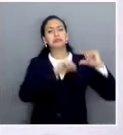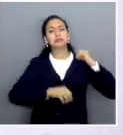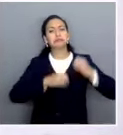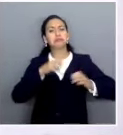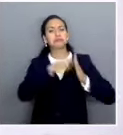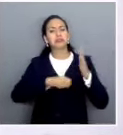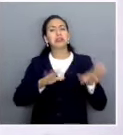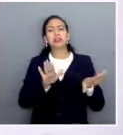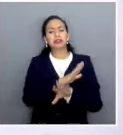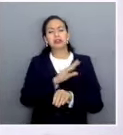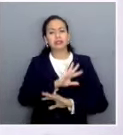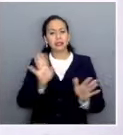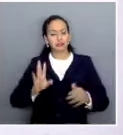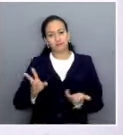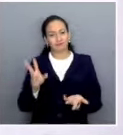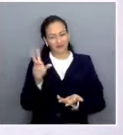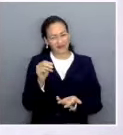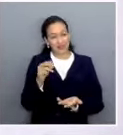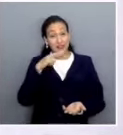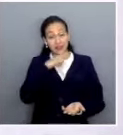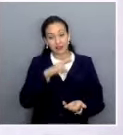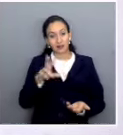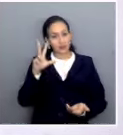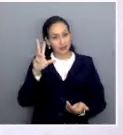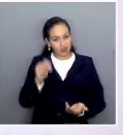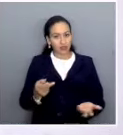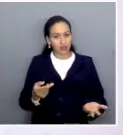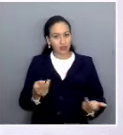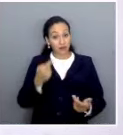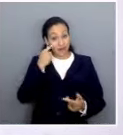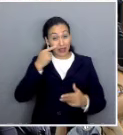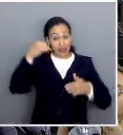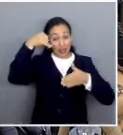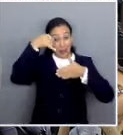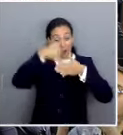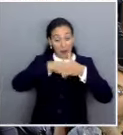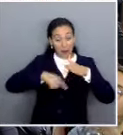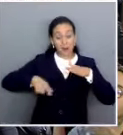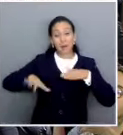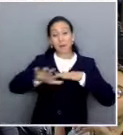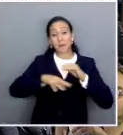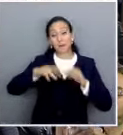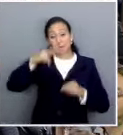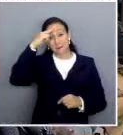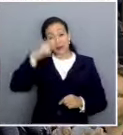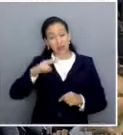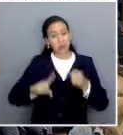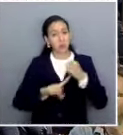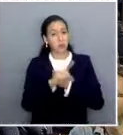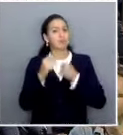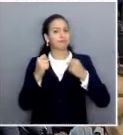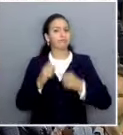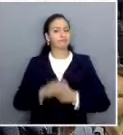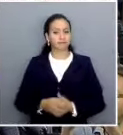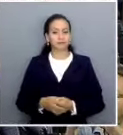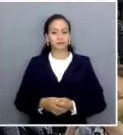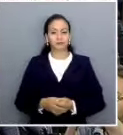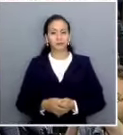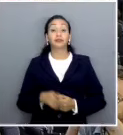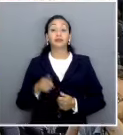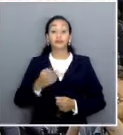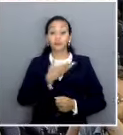vive nuestro país no permite la improvisación. La presidenta de la Cámara de Diputados, Marcela Guerra,